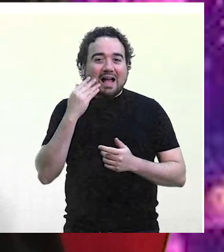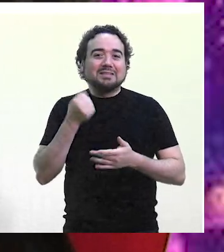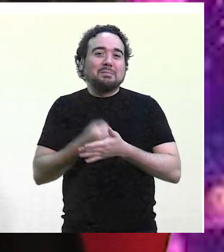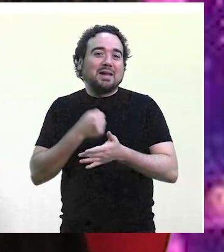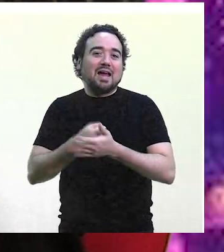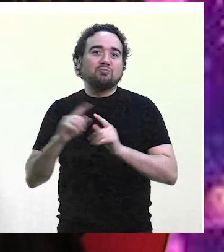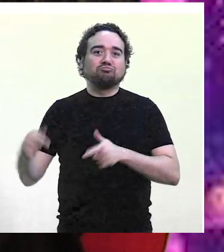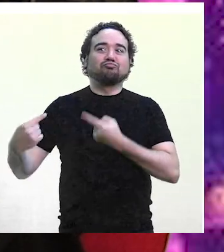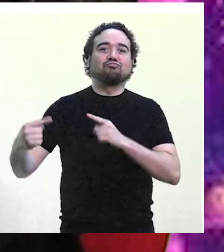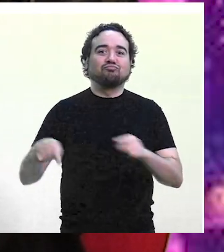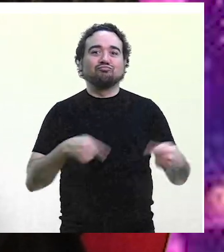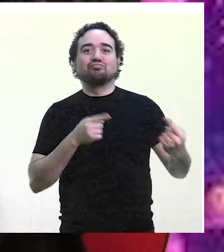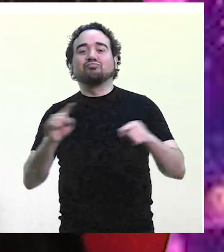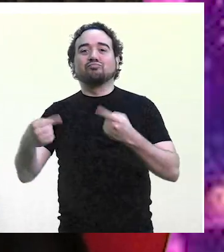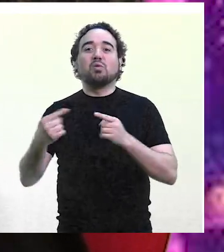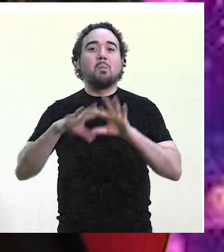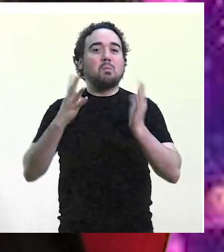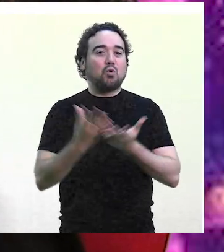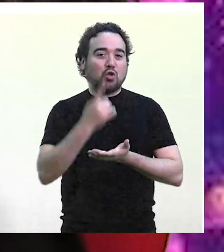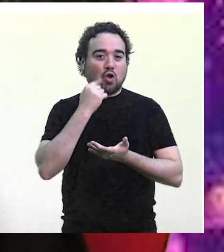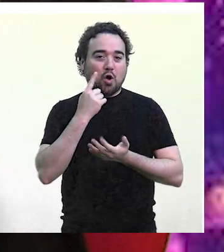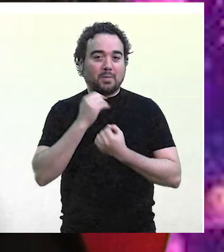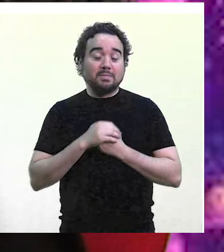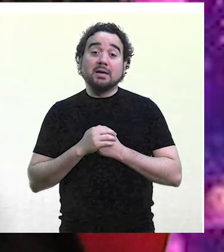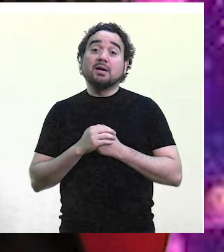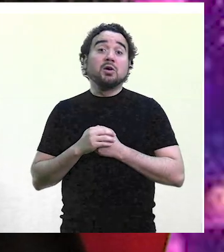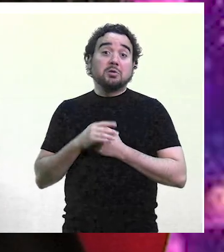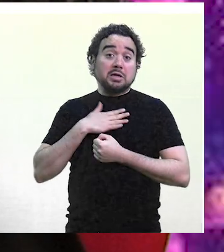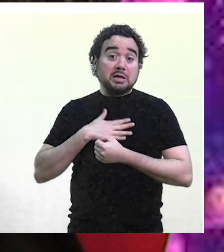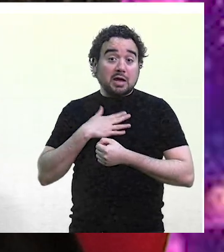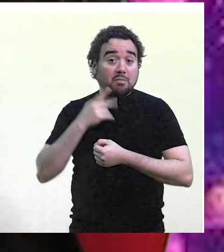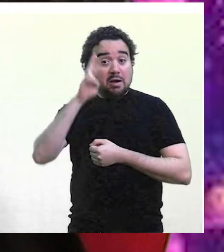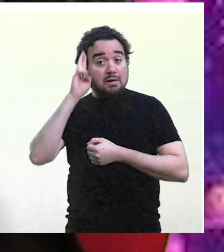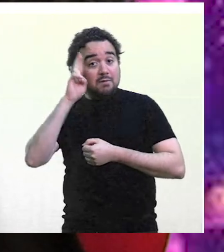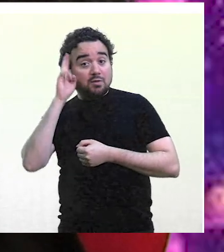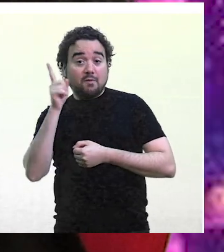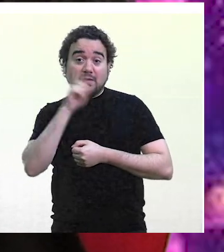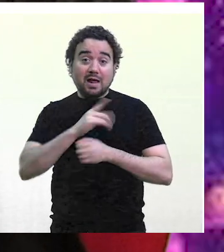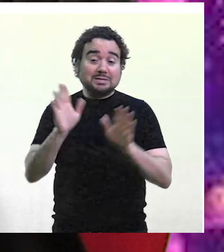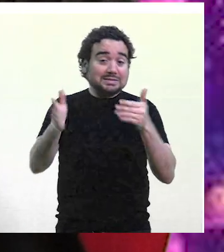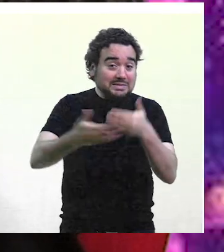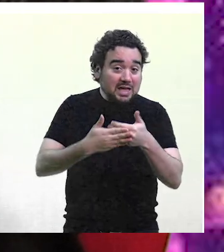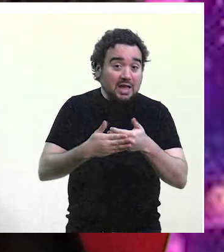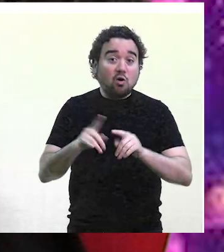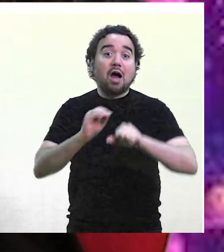Sí, Me así sentí que, casi peleando con mis amigas sobre, Ay, qué bien, bueno. muchas sobre gracias. este mundo de hombres. Más bien. Y bueno, no sé si quiere